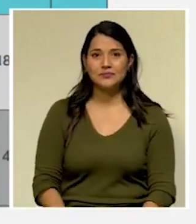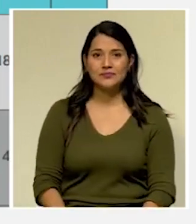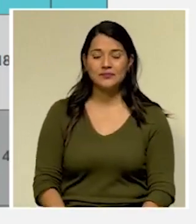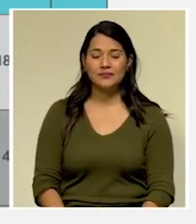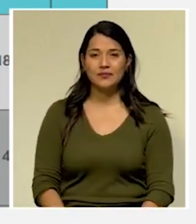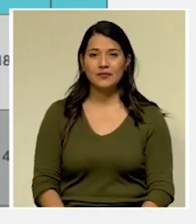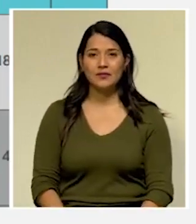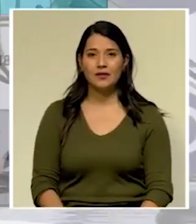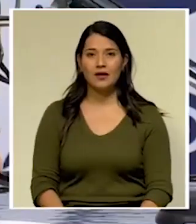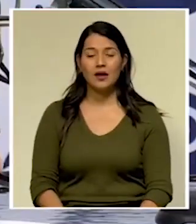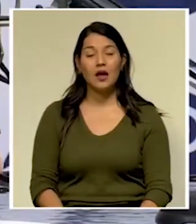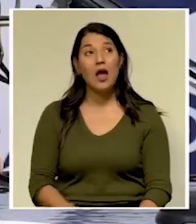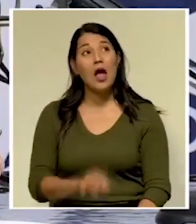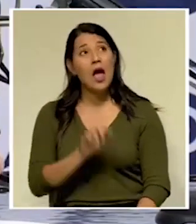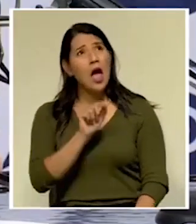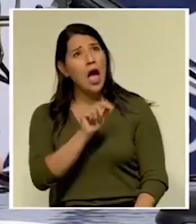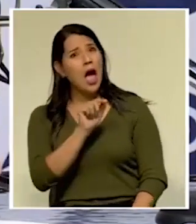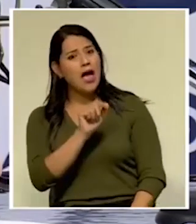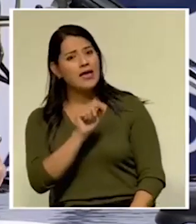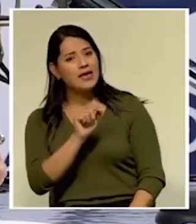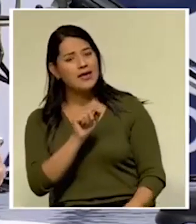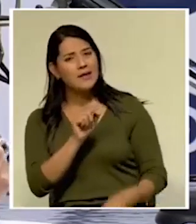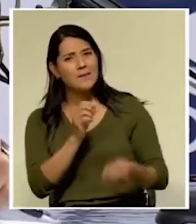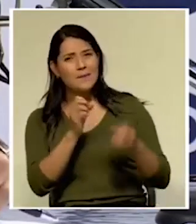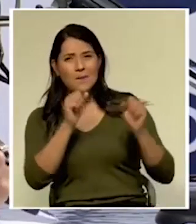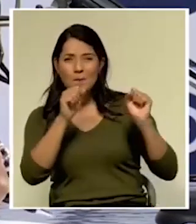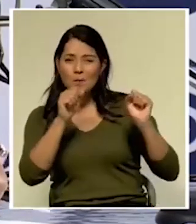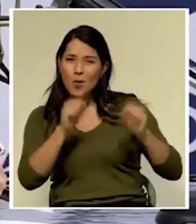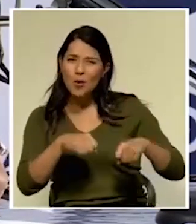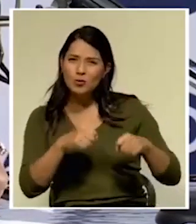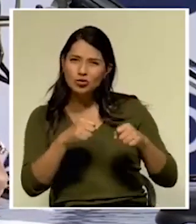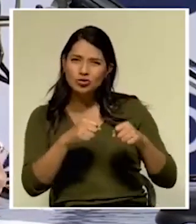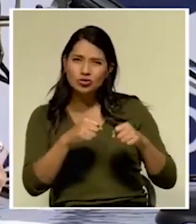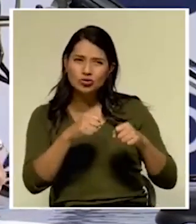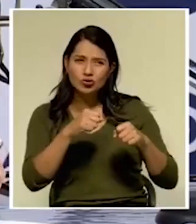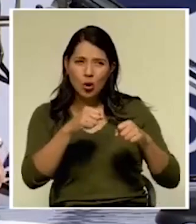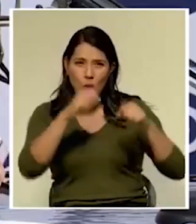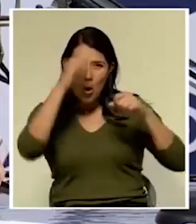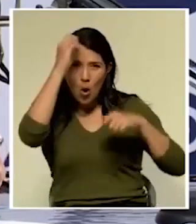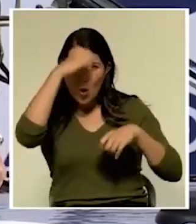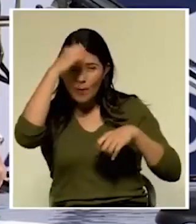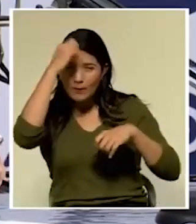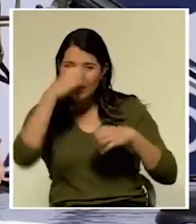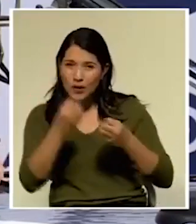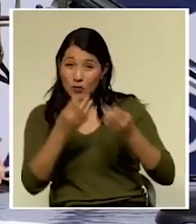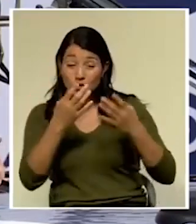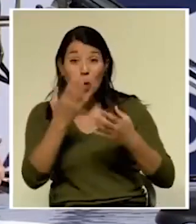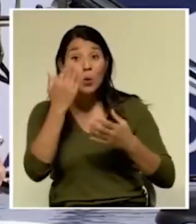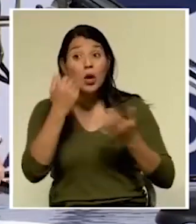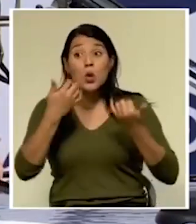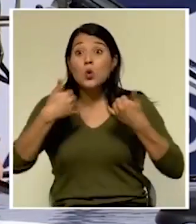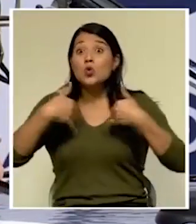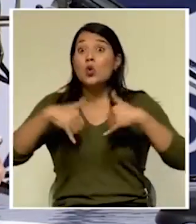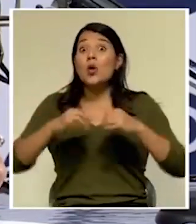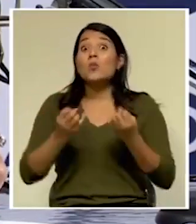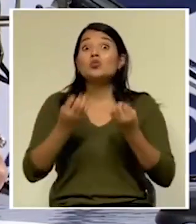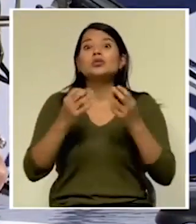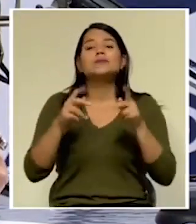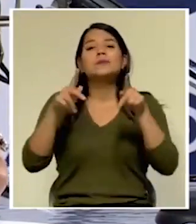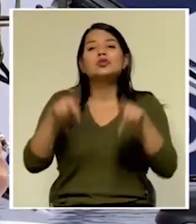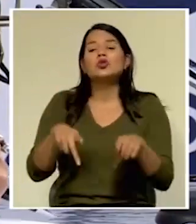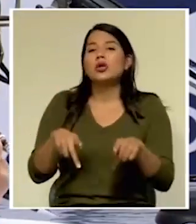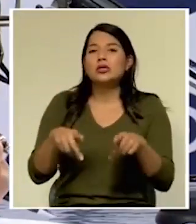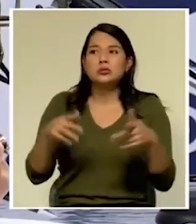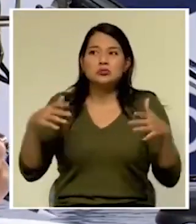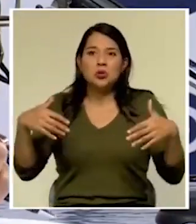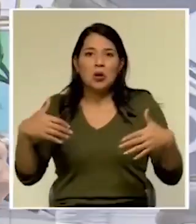Hay donde pescar, porque hay muchas personas que no tienen ahí, digamos, preferencia todavía. Veamos este